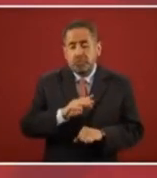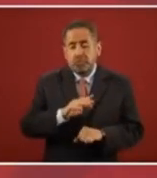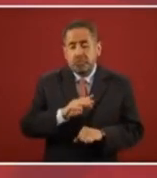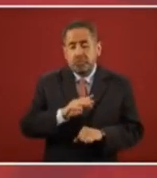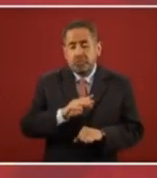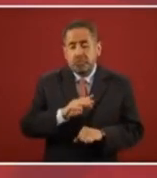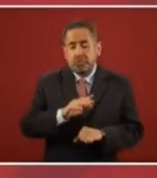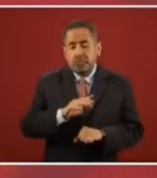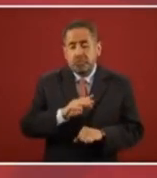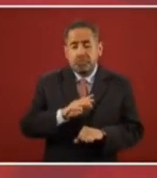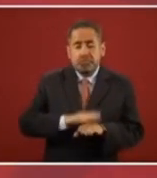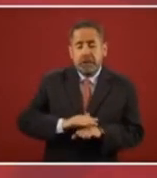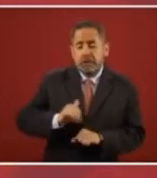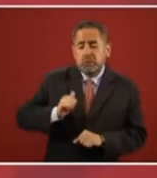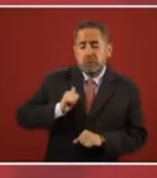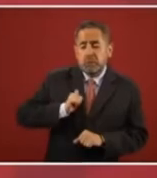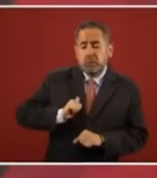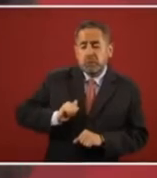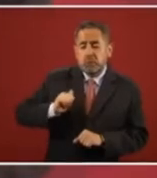bernier